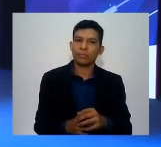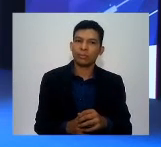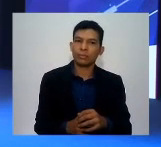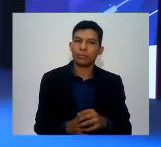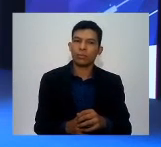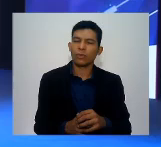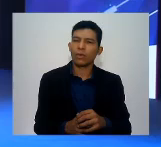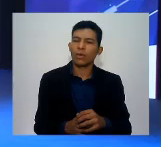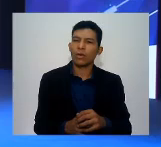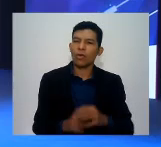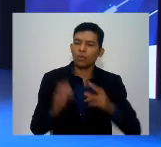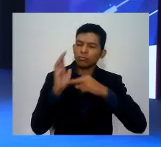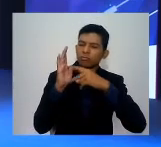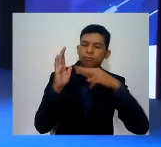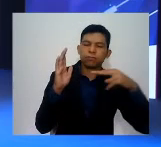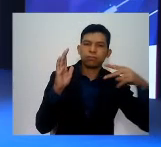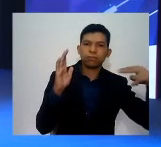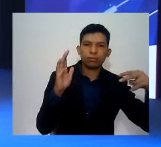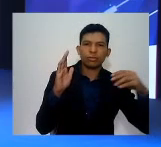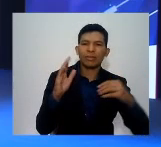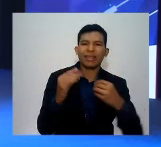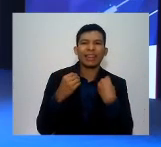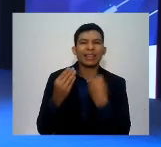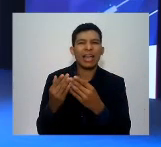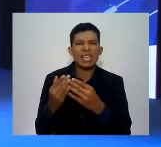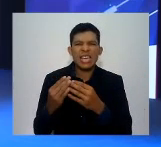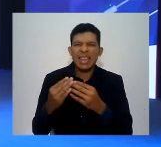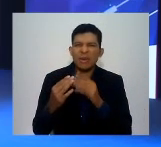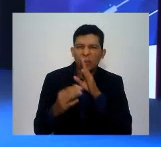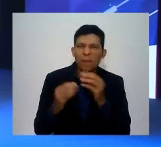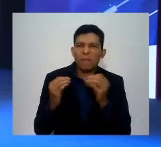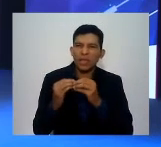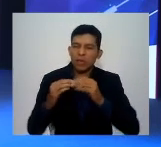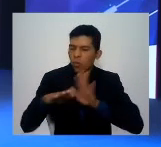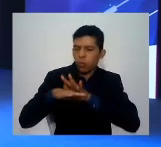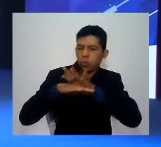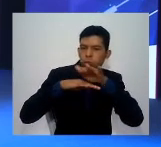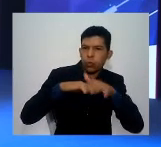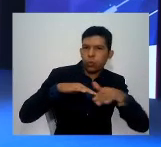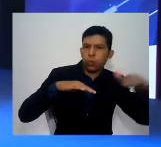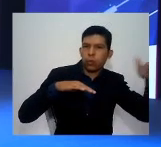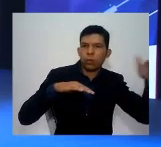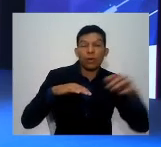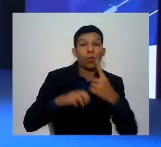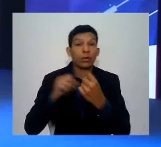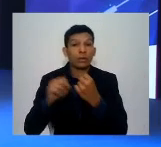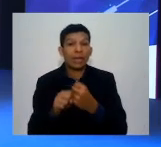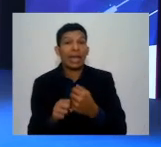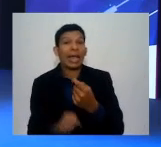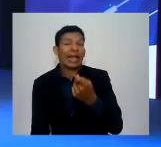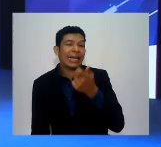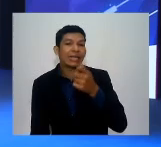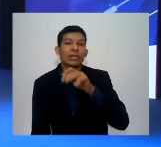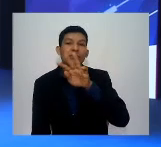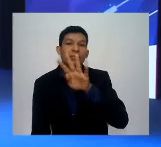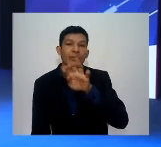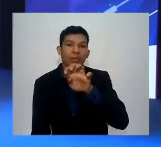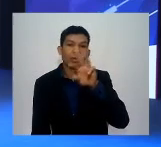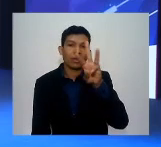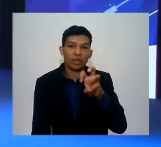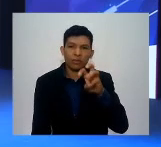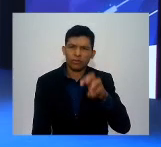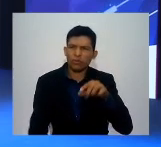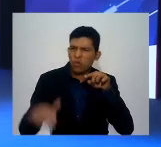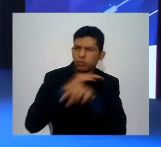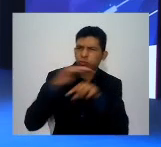llaman capnógrafos, ¿listo? Los capnógrafos se utilizan cuando las personas que están hospitalizadas o que están en cirugía, por ejemplo, les quieren medir el